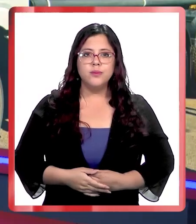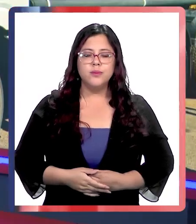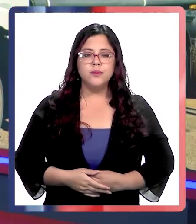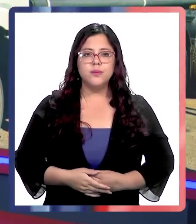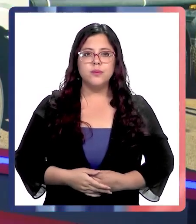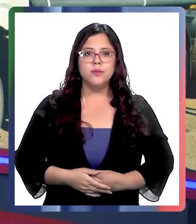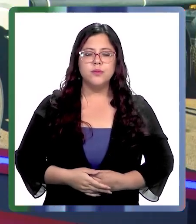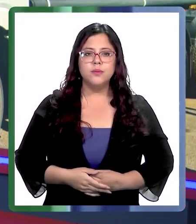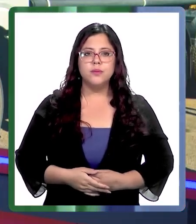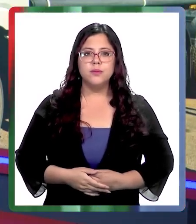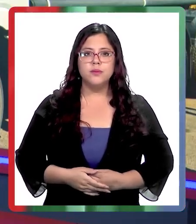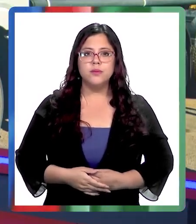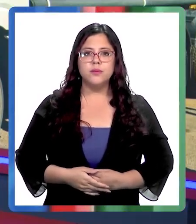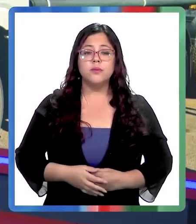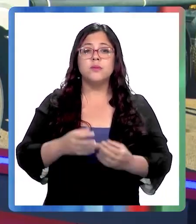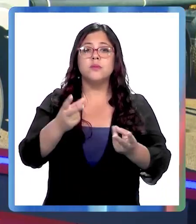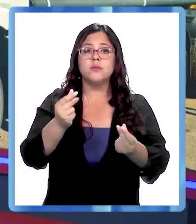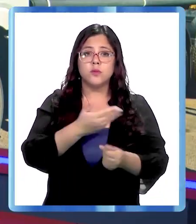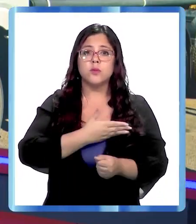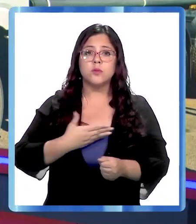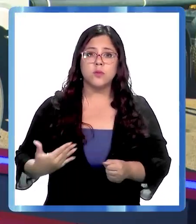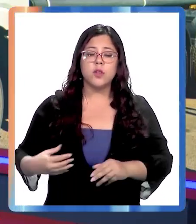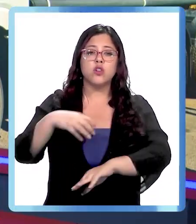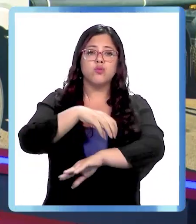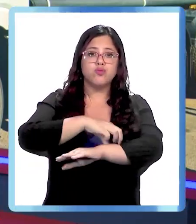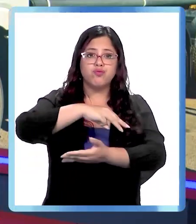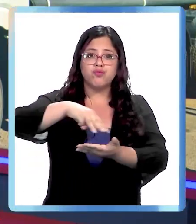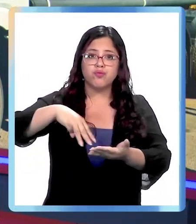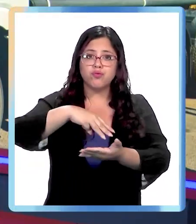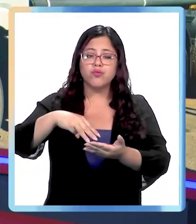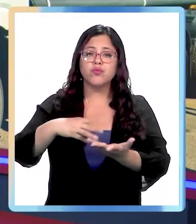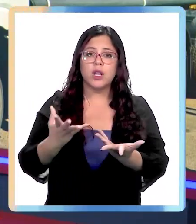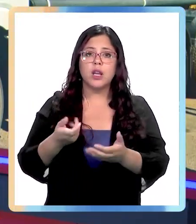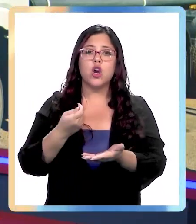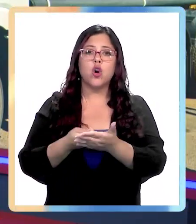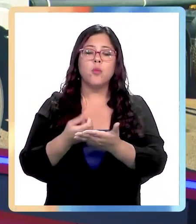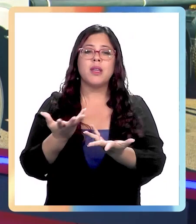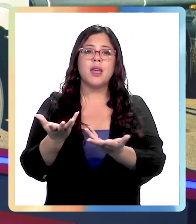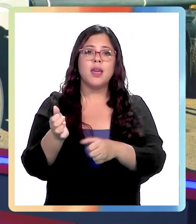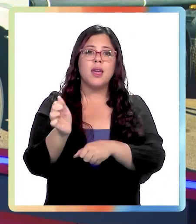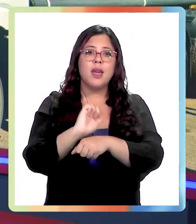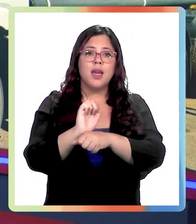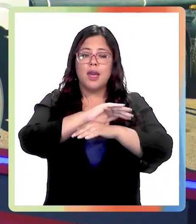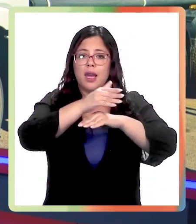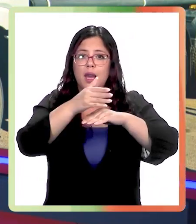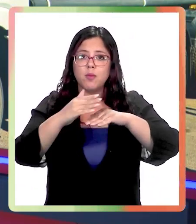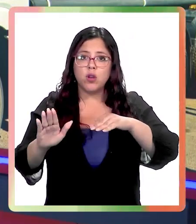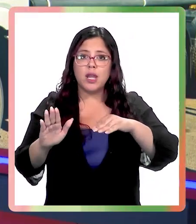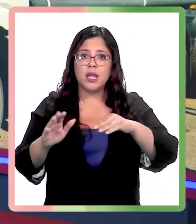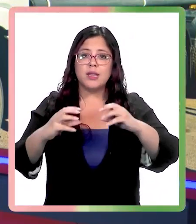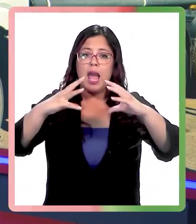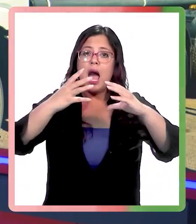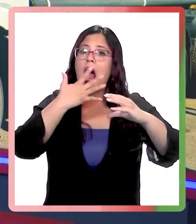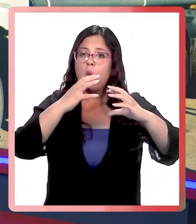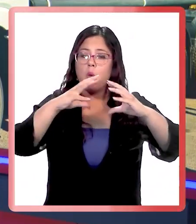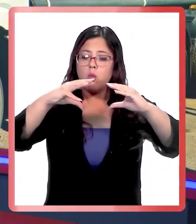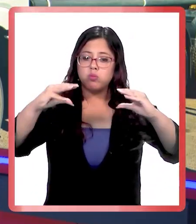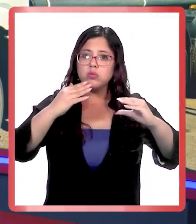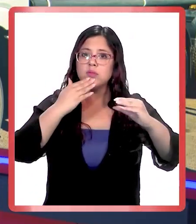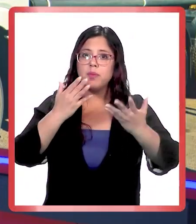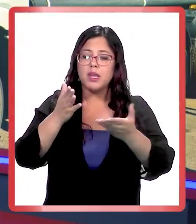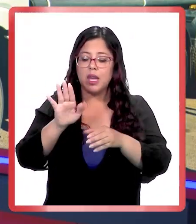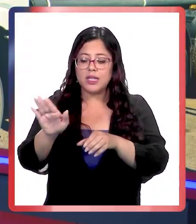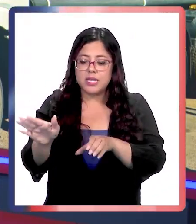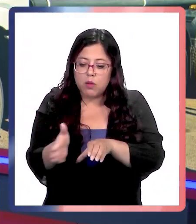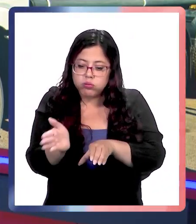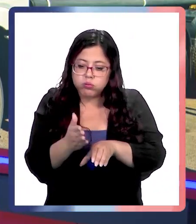Con recursos del gobierno regional de Maule se adquirieron camionetas aljibe y limpiafosas para ser entregados en la comuna de Retiro.